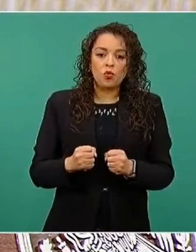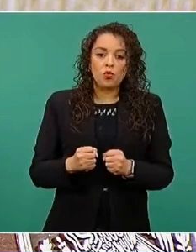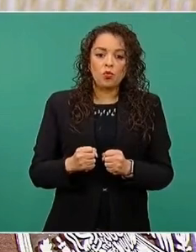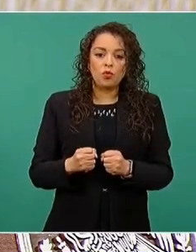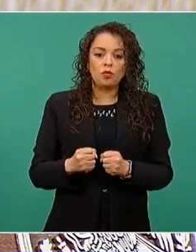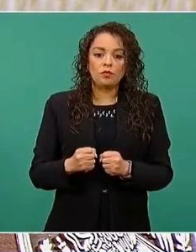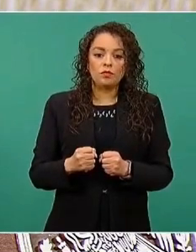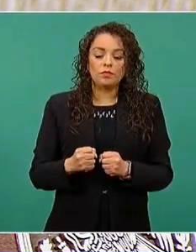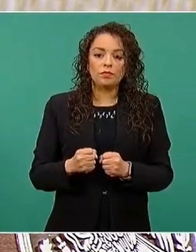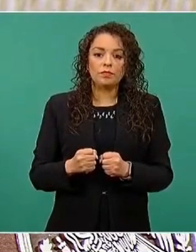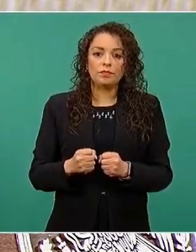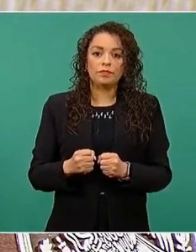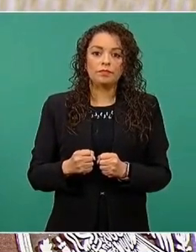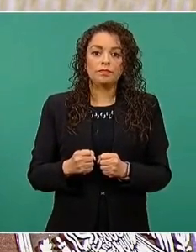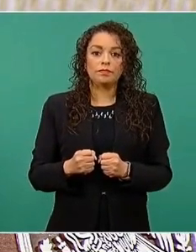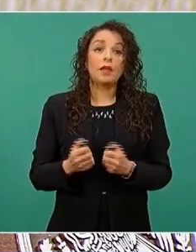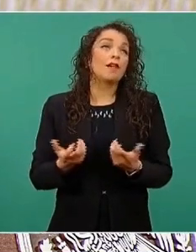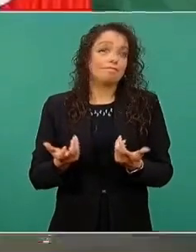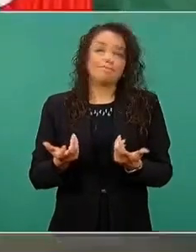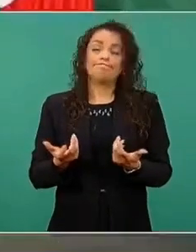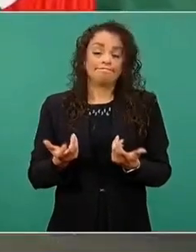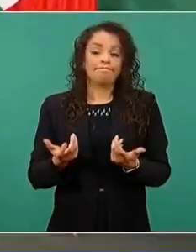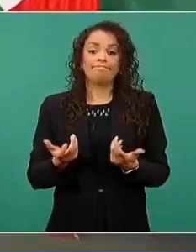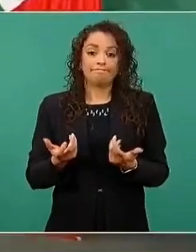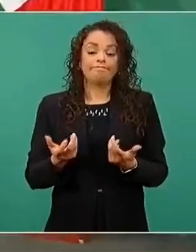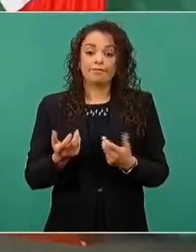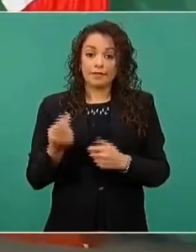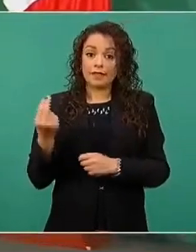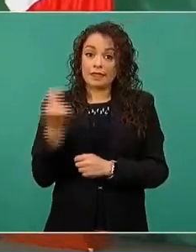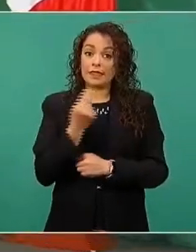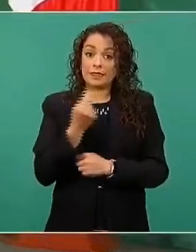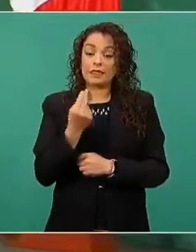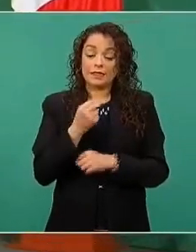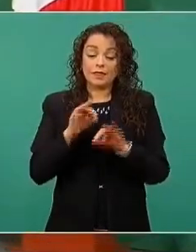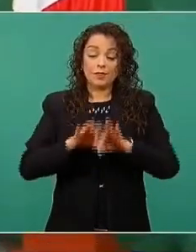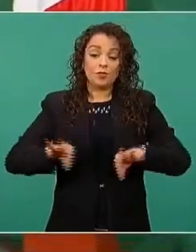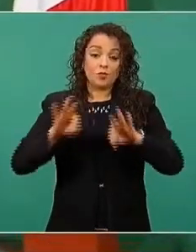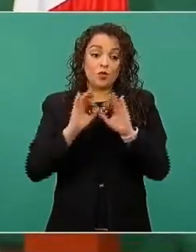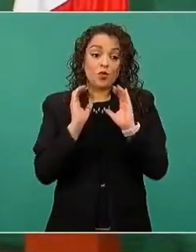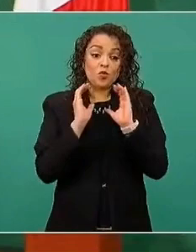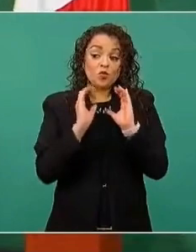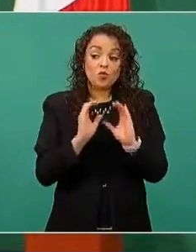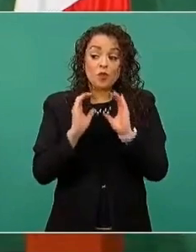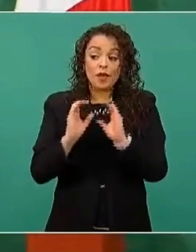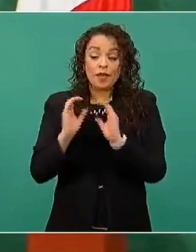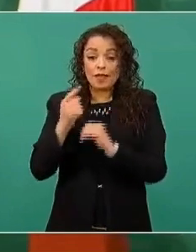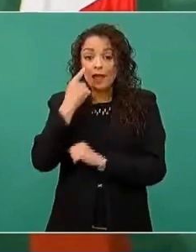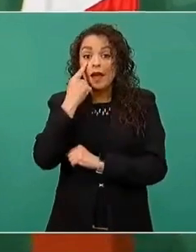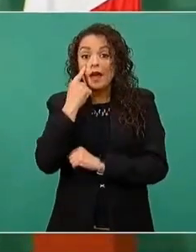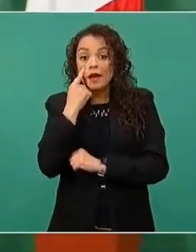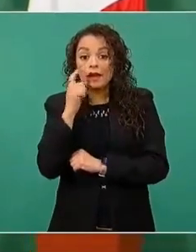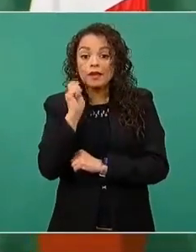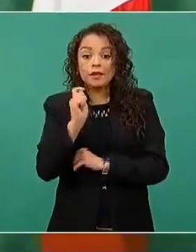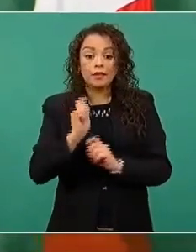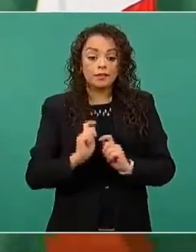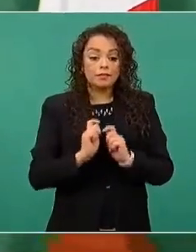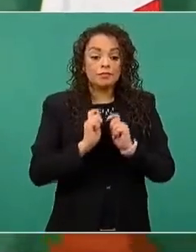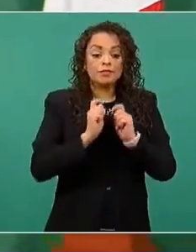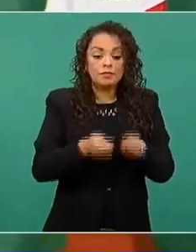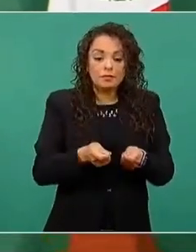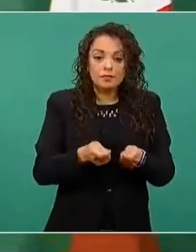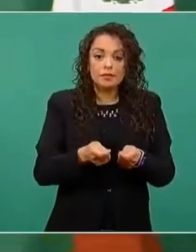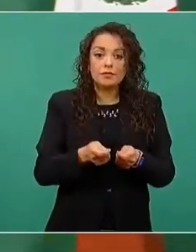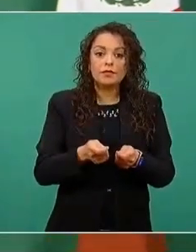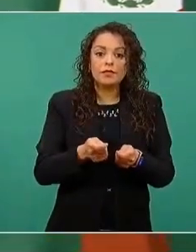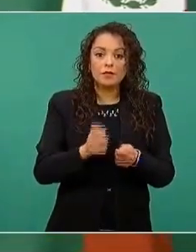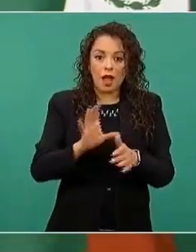Vamos a cuidar de que las nuevas plazas se entreguen a transitorios de mayor